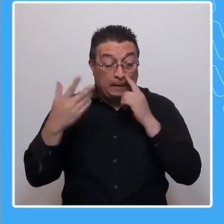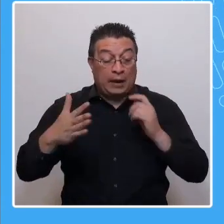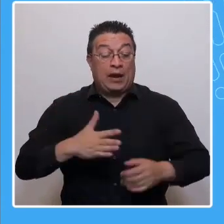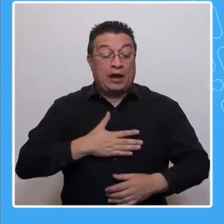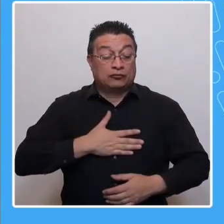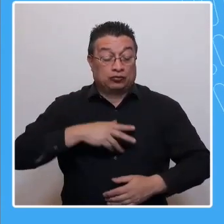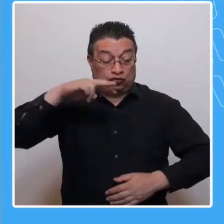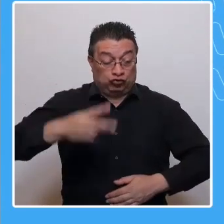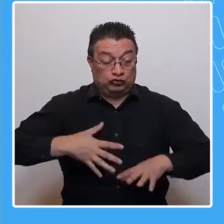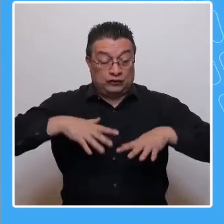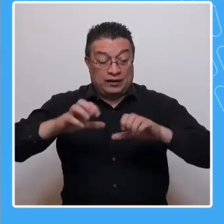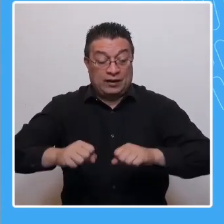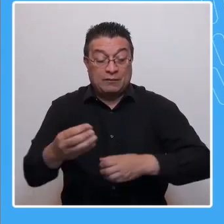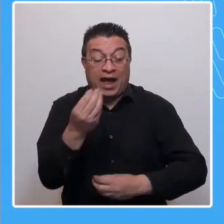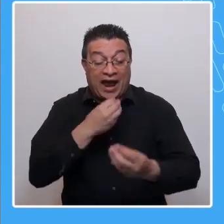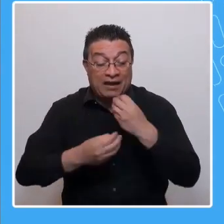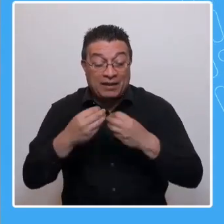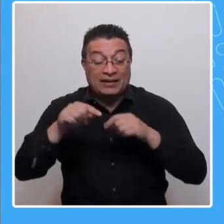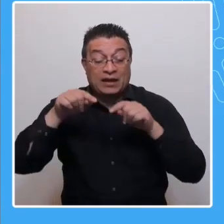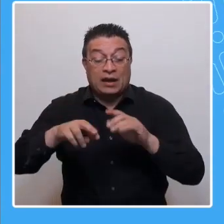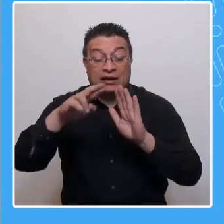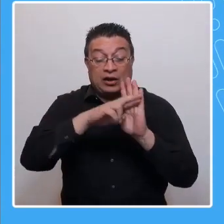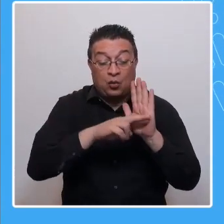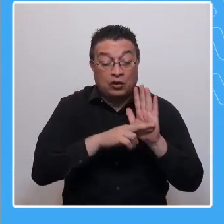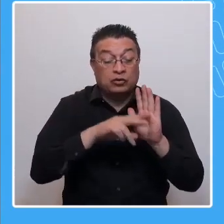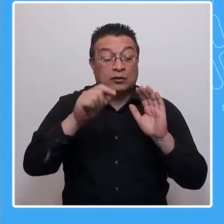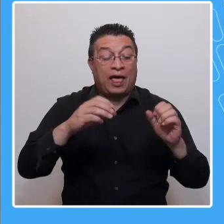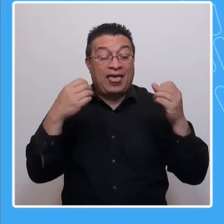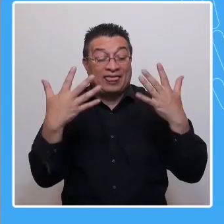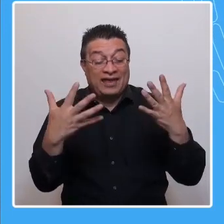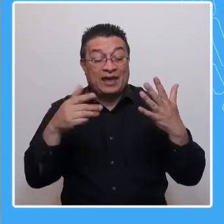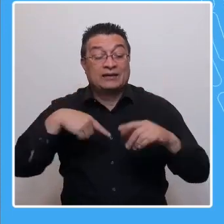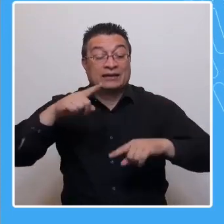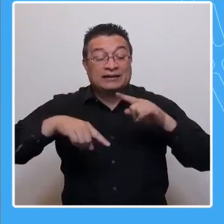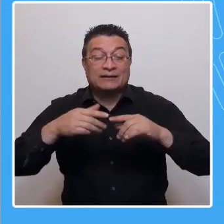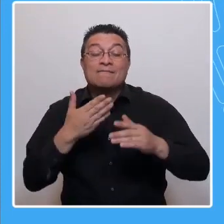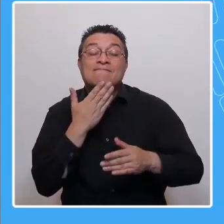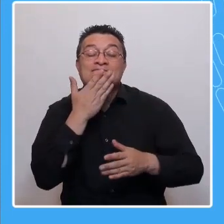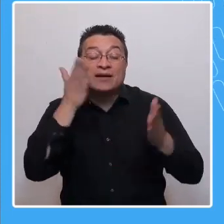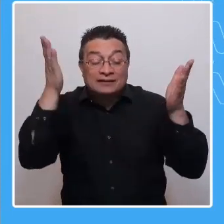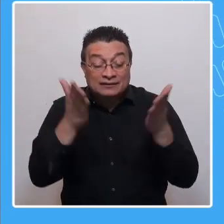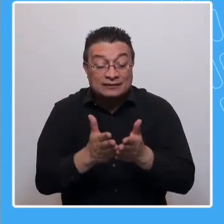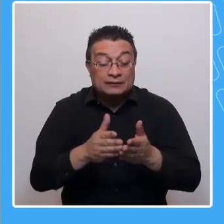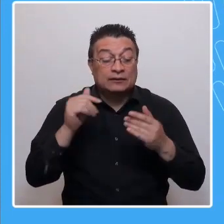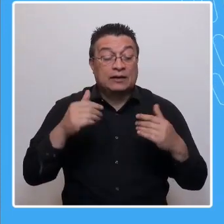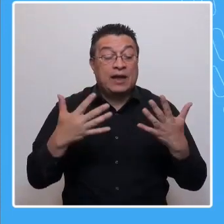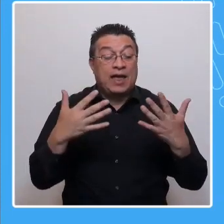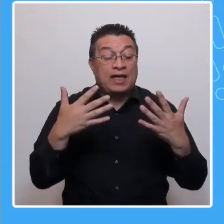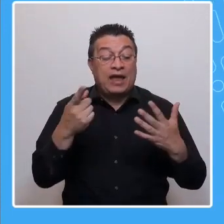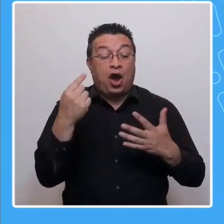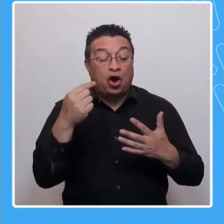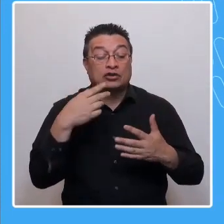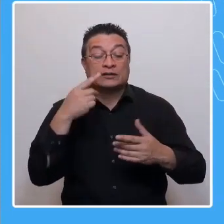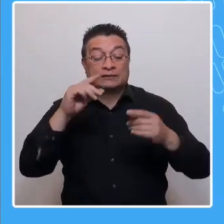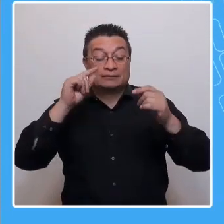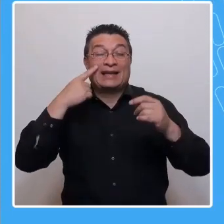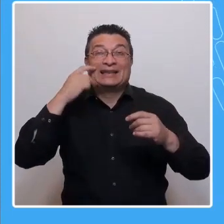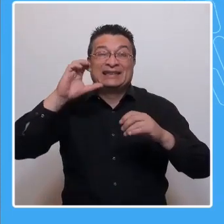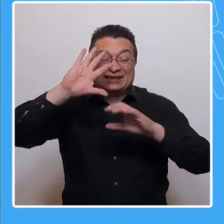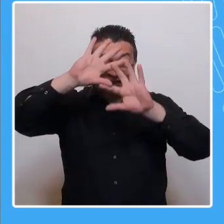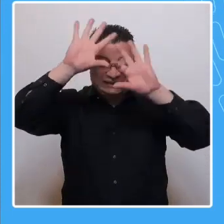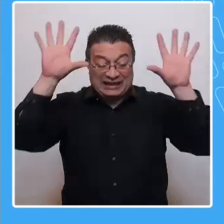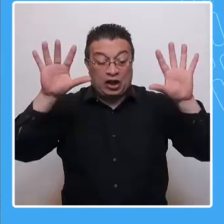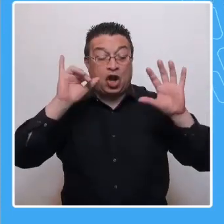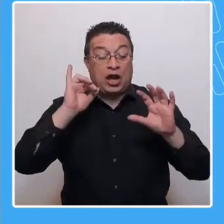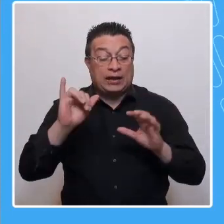La temática 10 de Estatuto Antártico, la temática de territorio marítimo, minerales, atmósfera, aire y cielos. Y a su